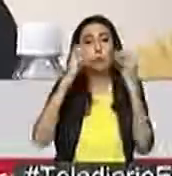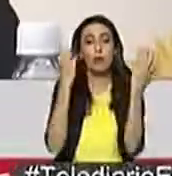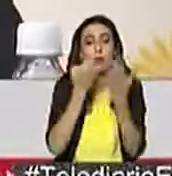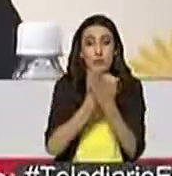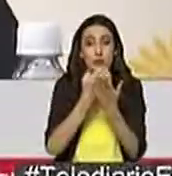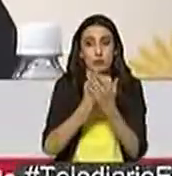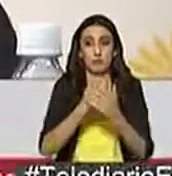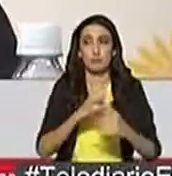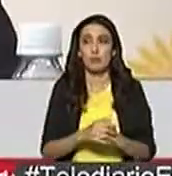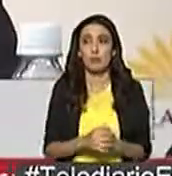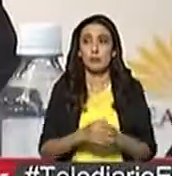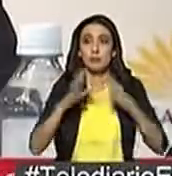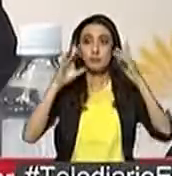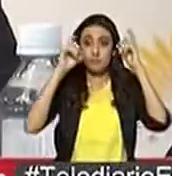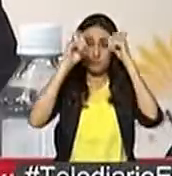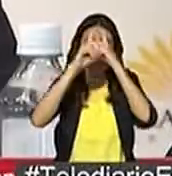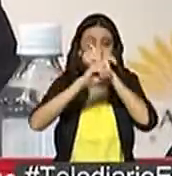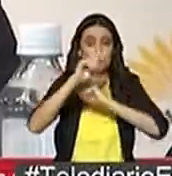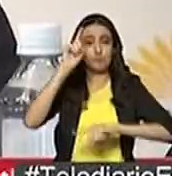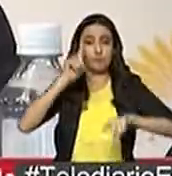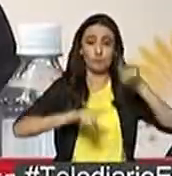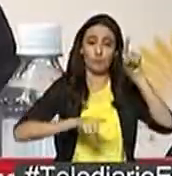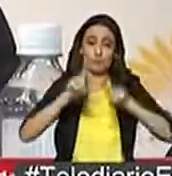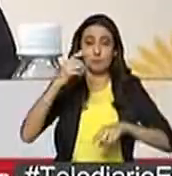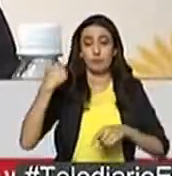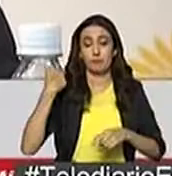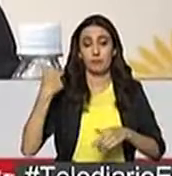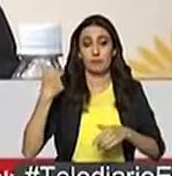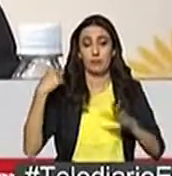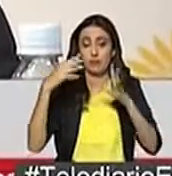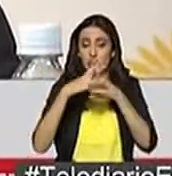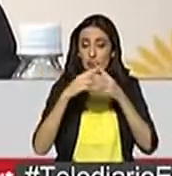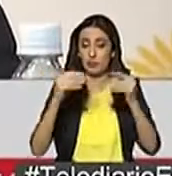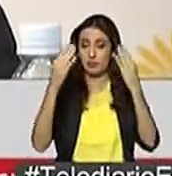ecuatoriana. Es que hay un problema estructural que tiene que ser resuelto,